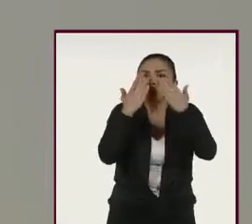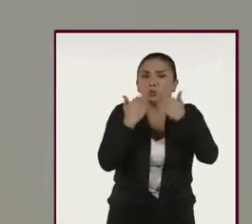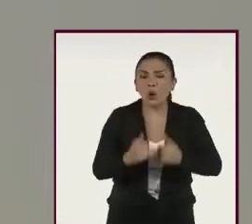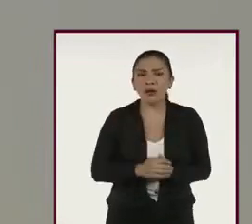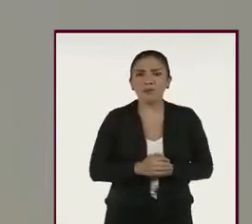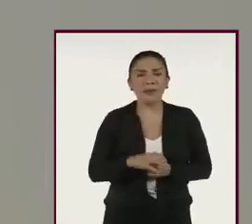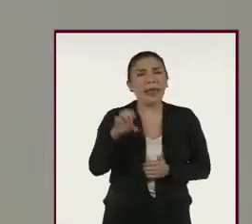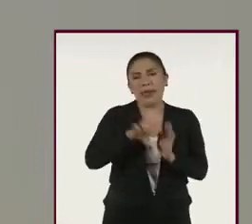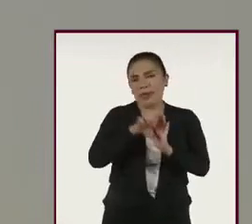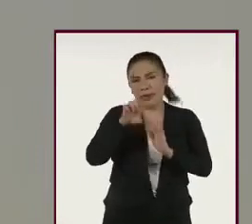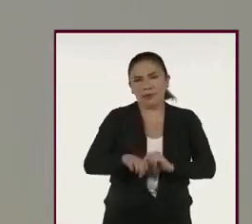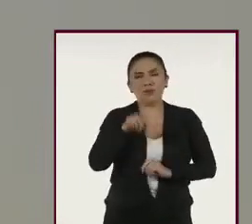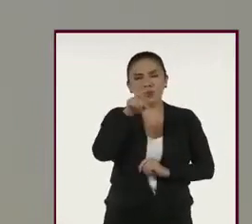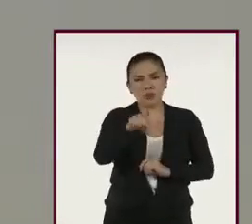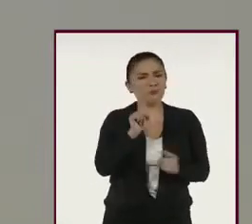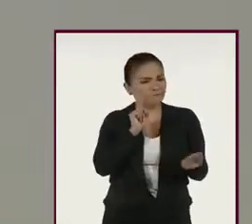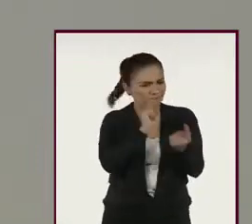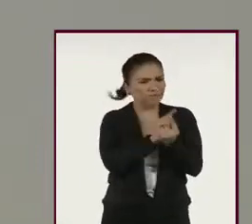les confronte, por ejemplo,